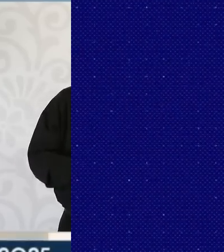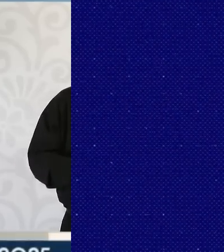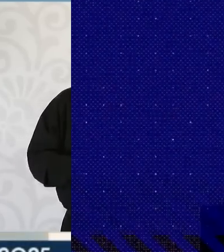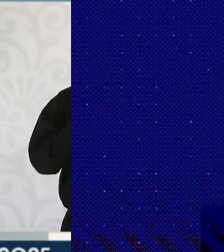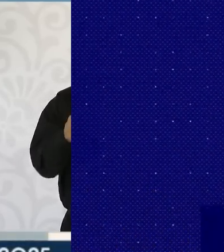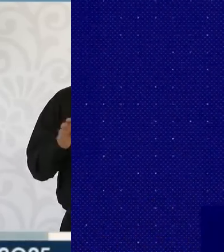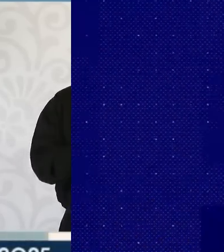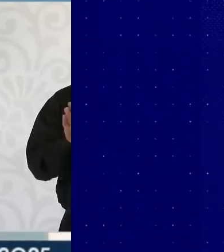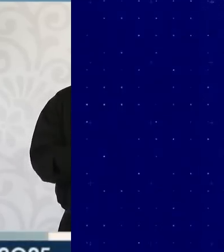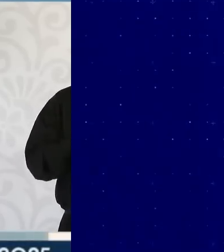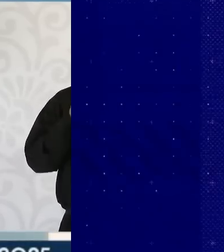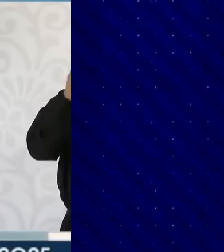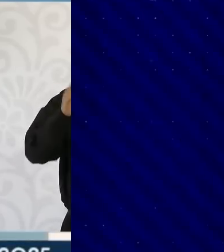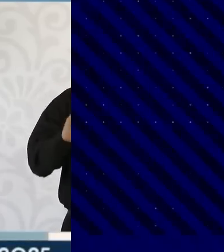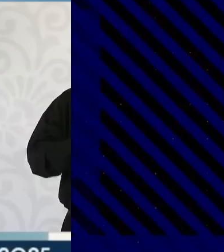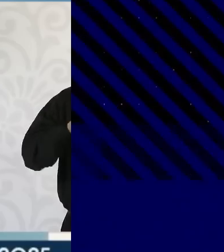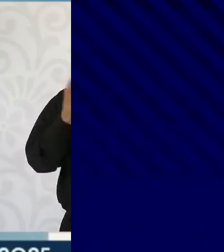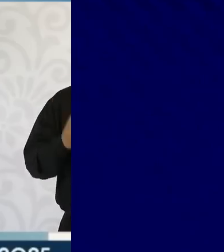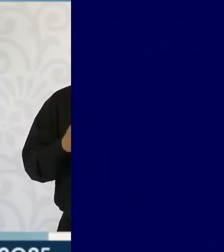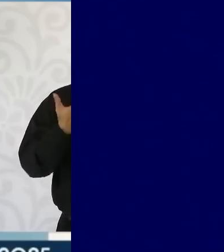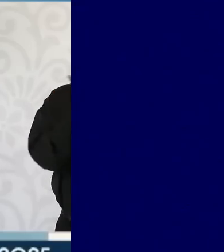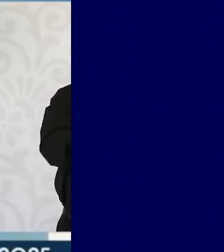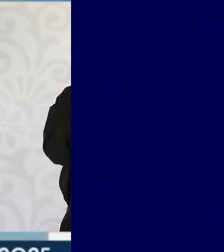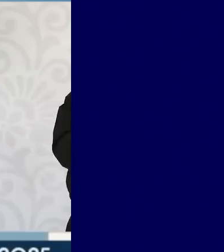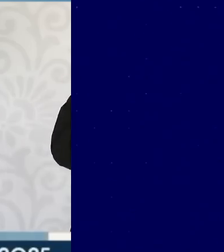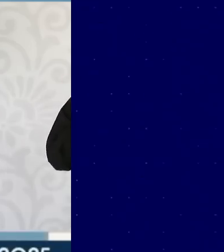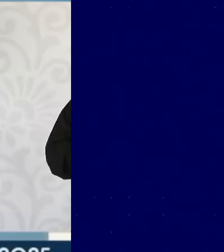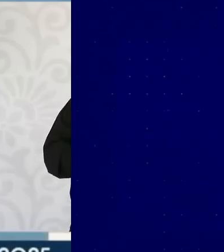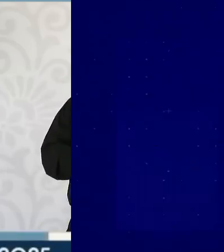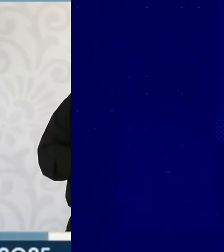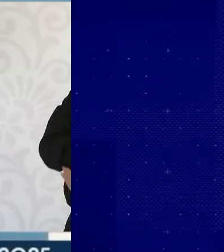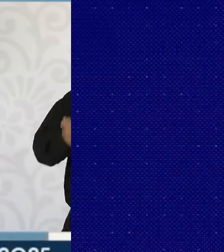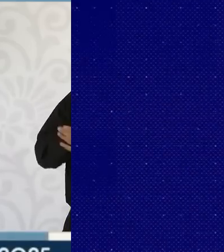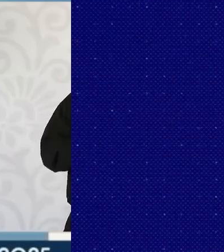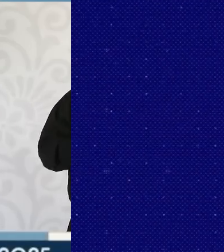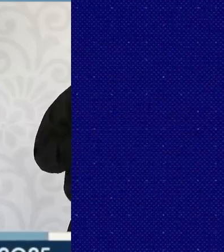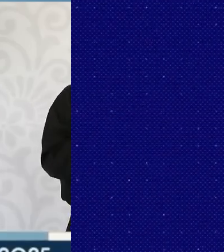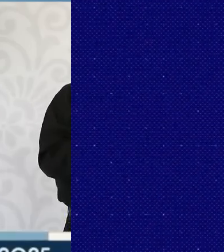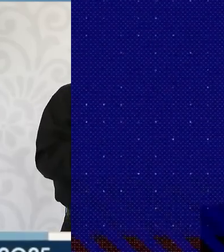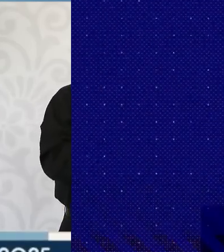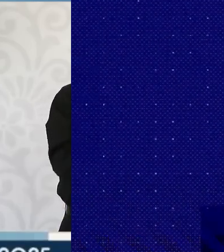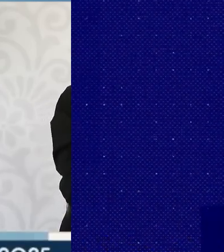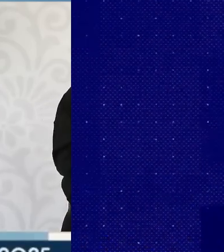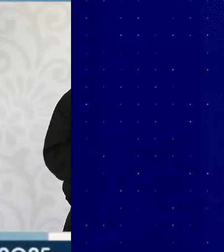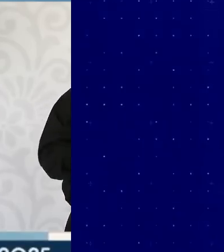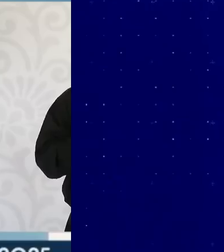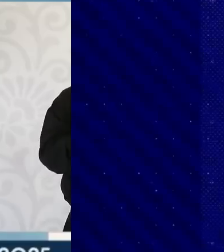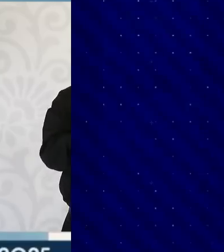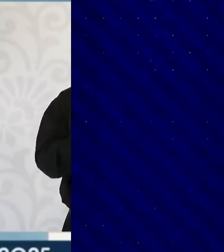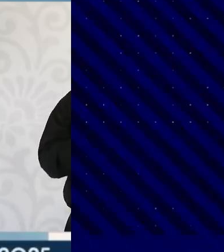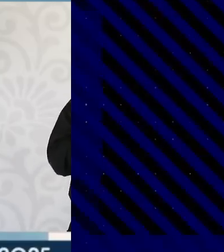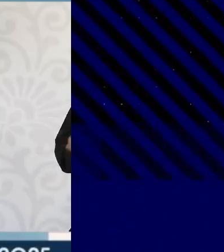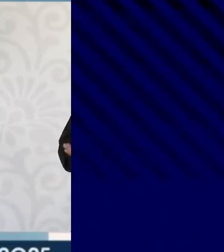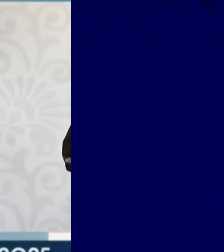obligar a tener un mundo donde Estados Unidos se volverá más a su interior, se volverá menos internacional,